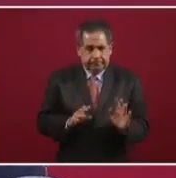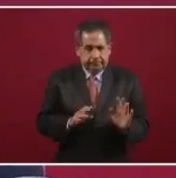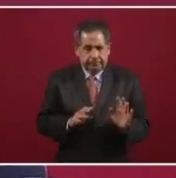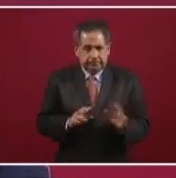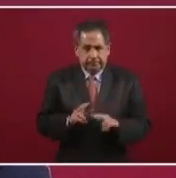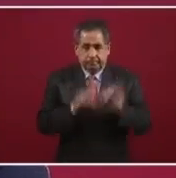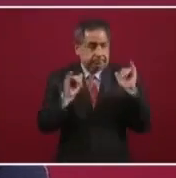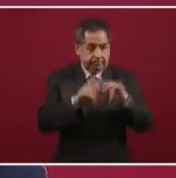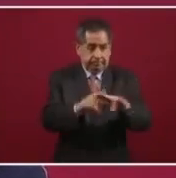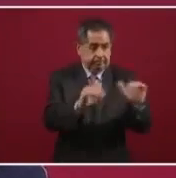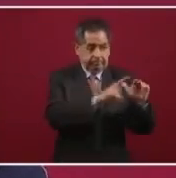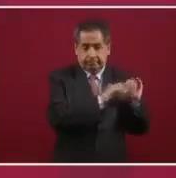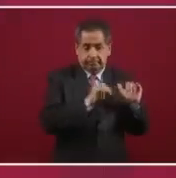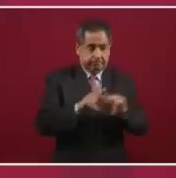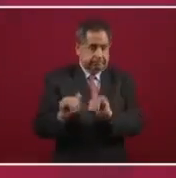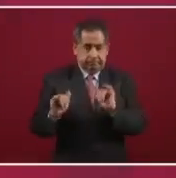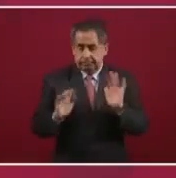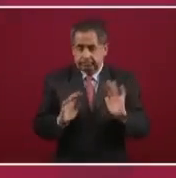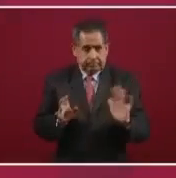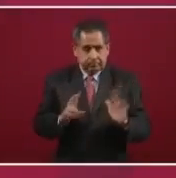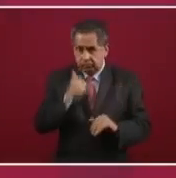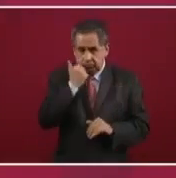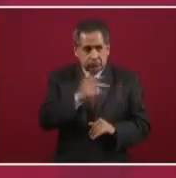de nadie.